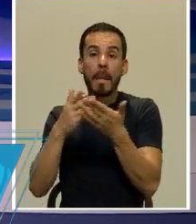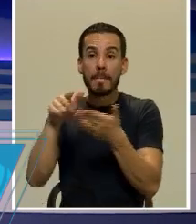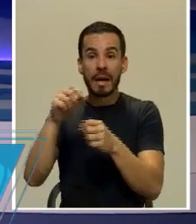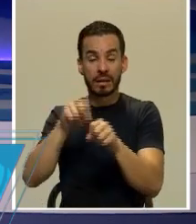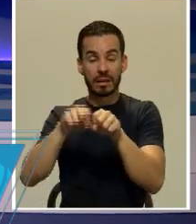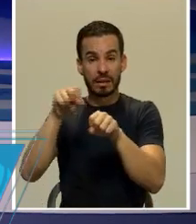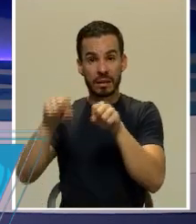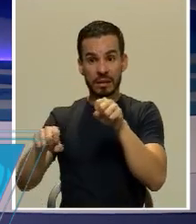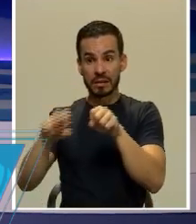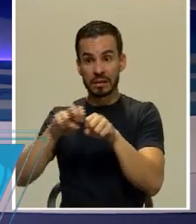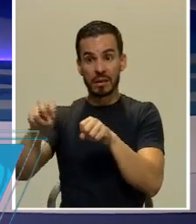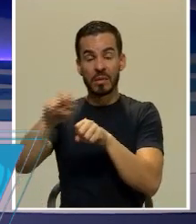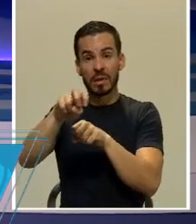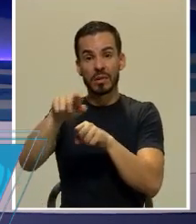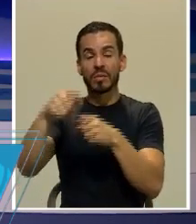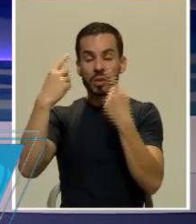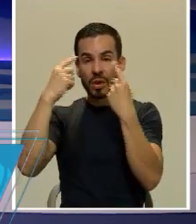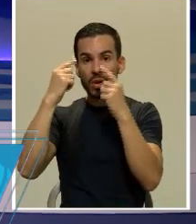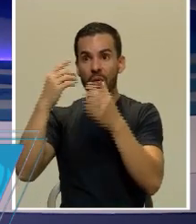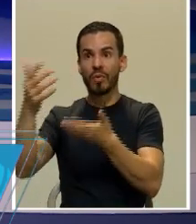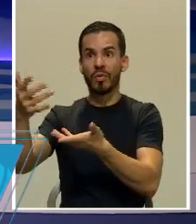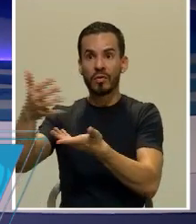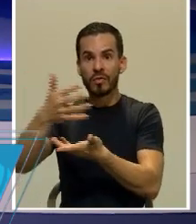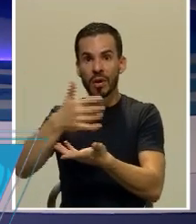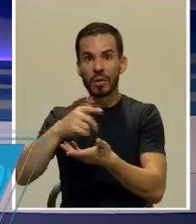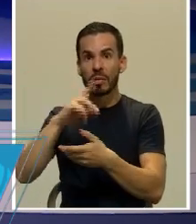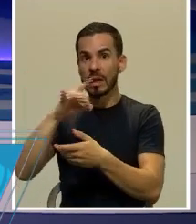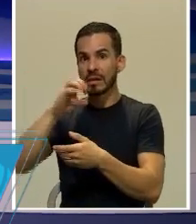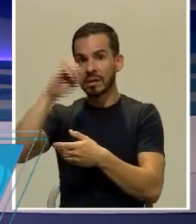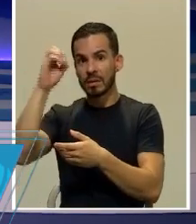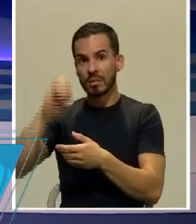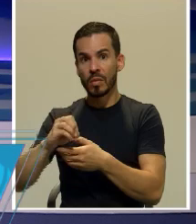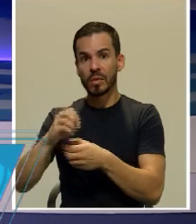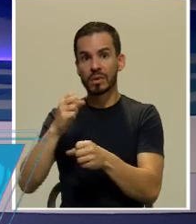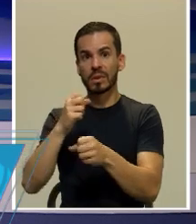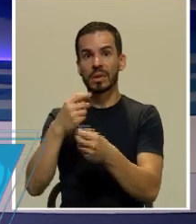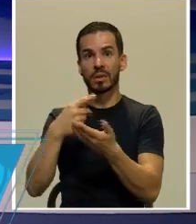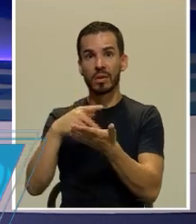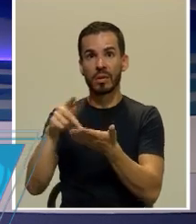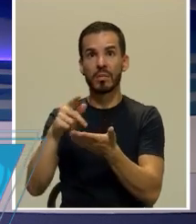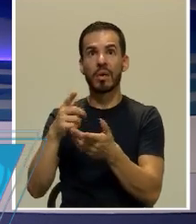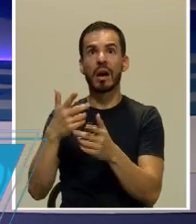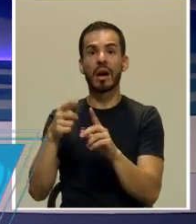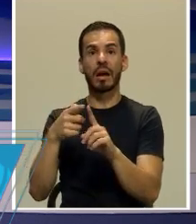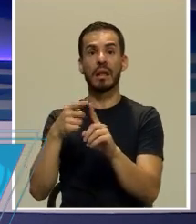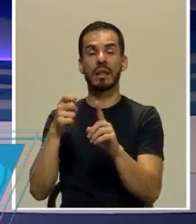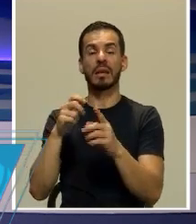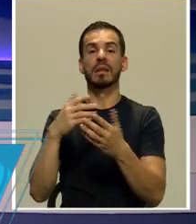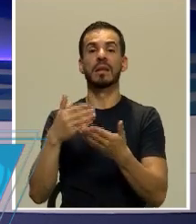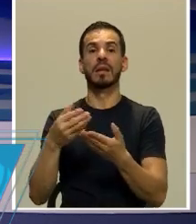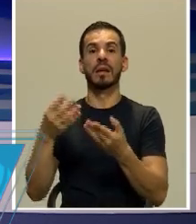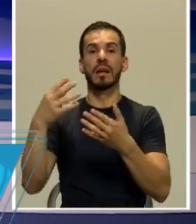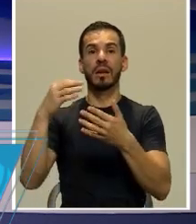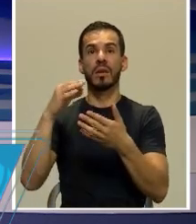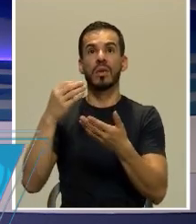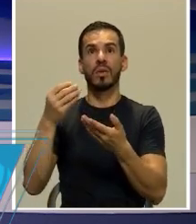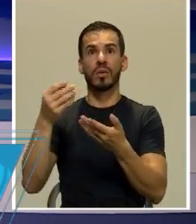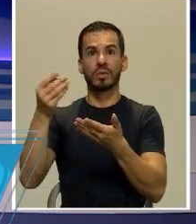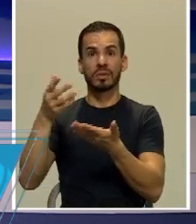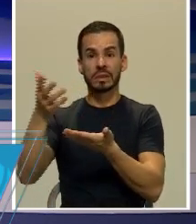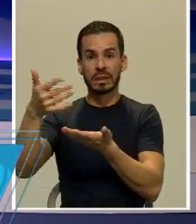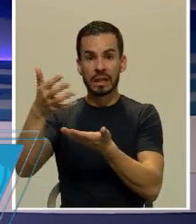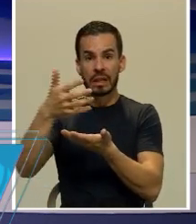parte del sistema de esos países, logran recuperar el 100% de su operación a partir de los ingresos vía